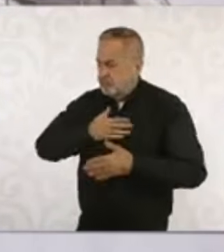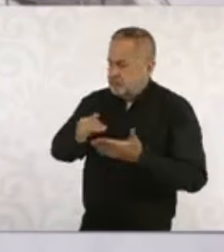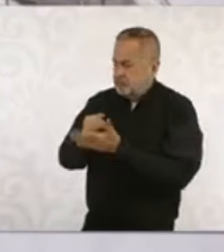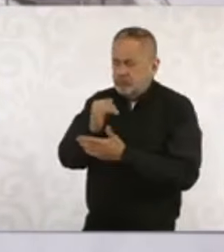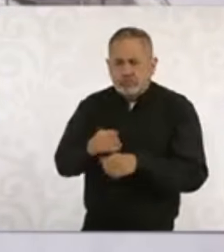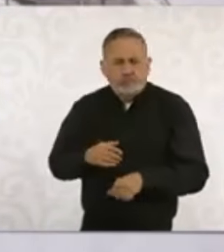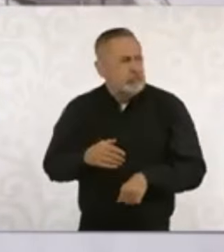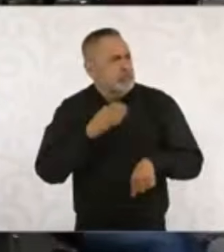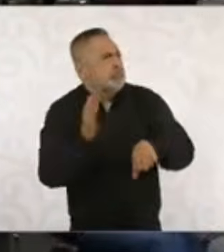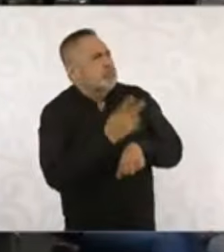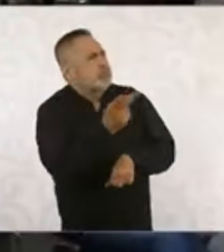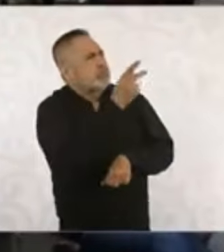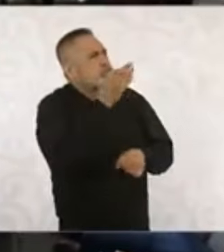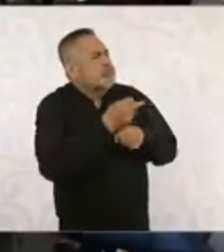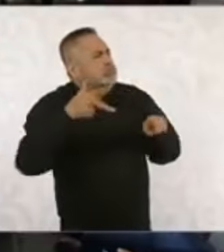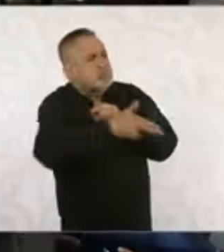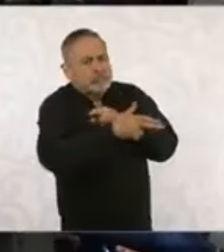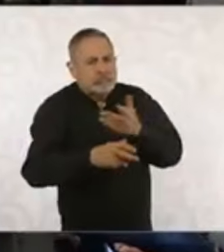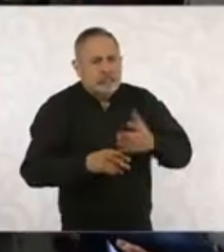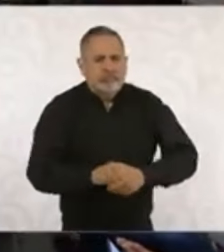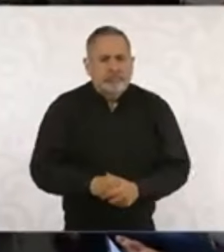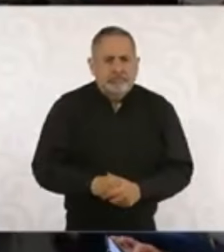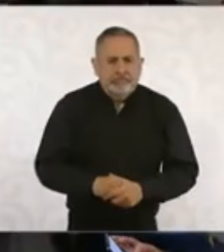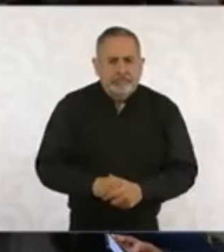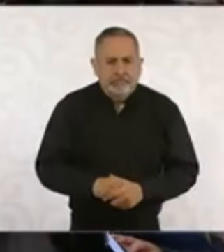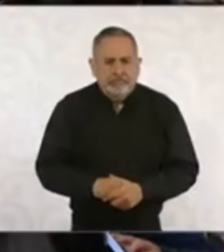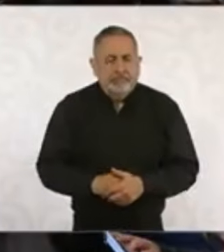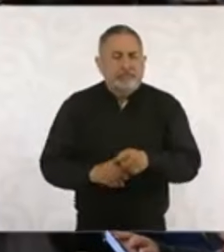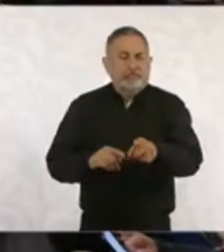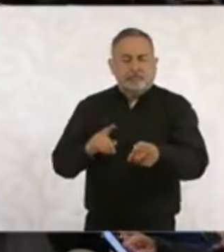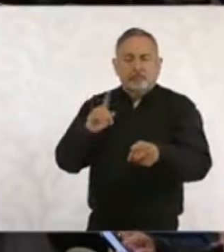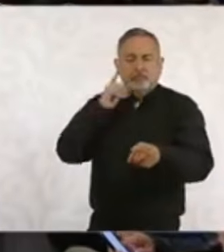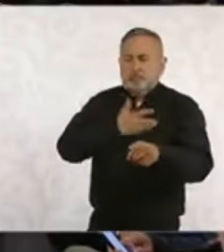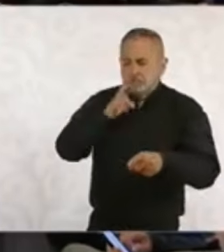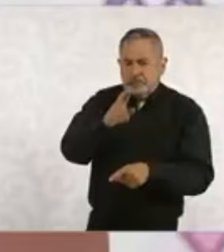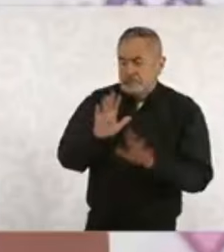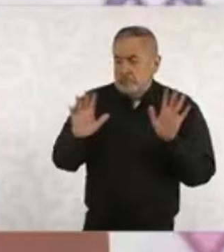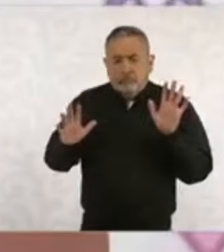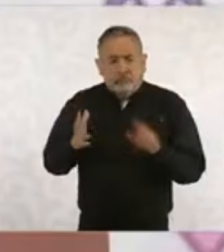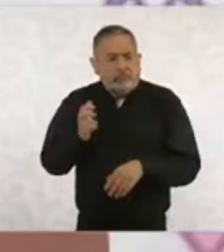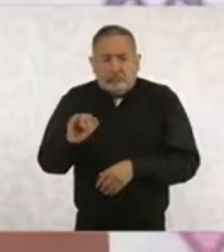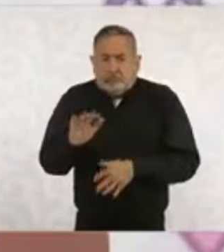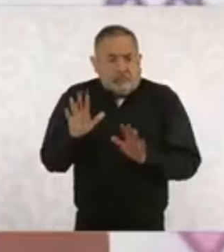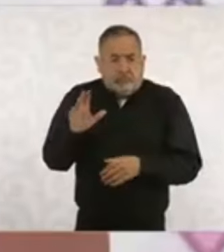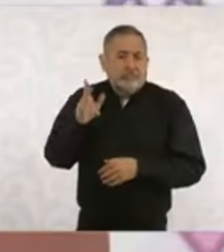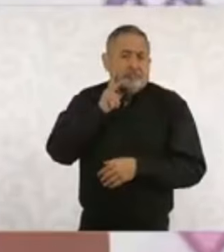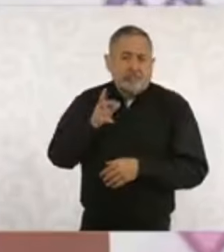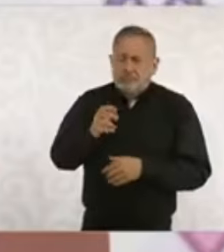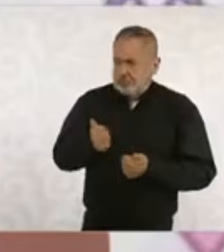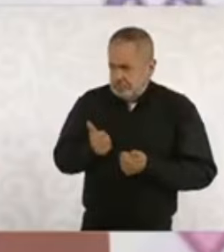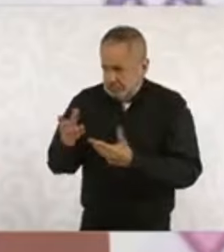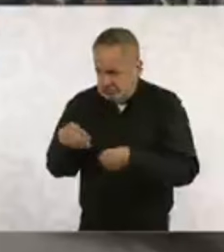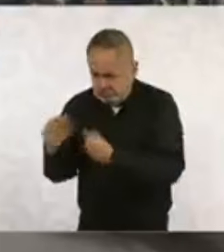toma ahora y no antes? Pues así como durante un tiempo no se envió y después sí se envió y otro tiempo no se envió y sí se envió.